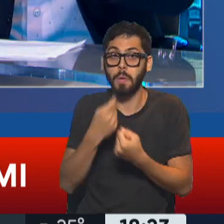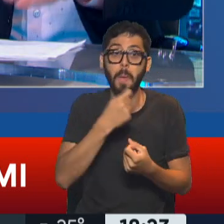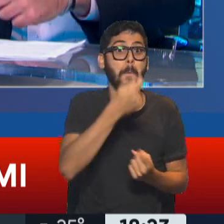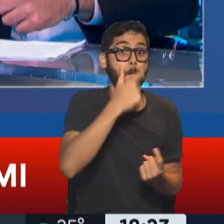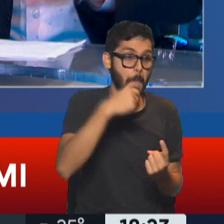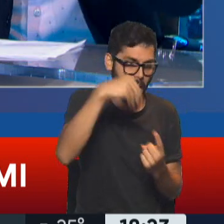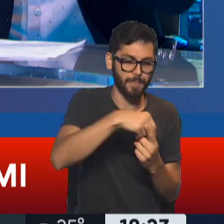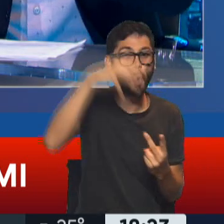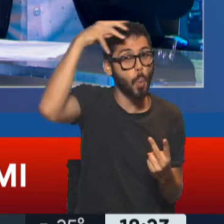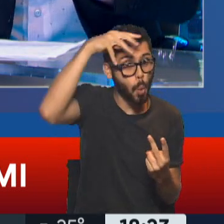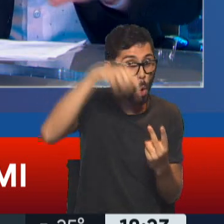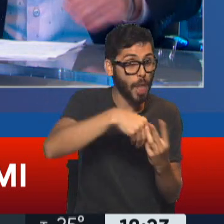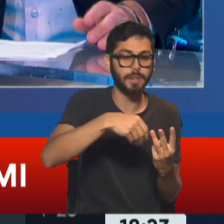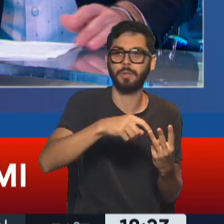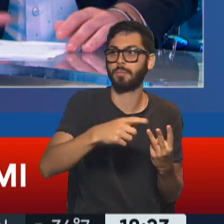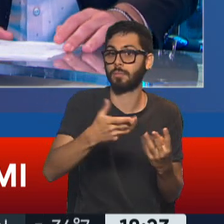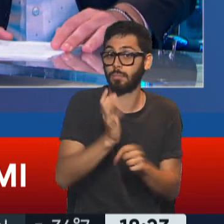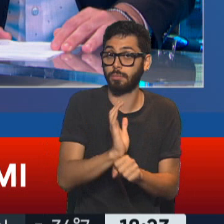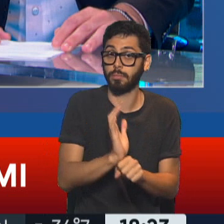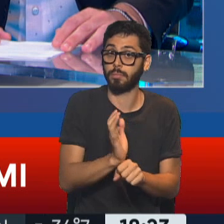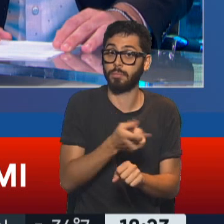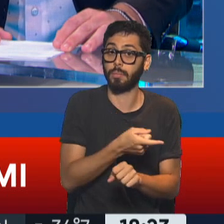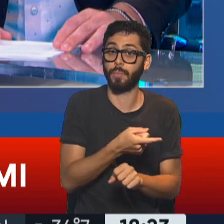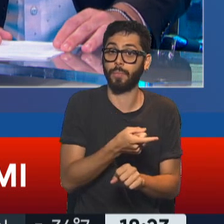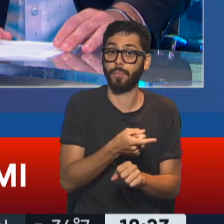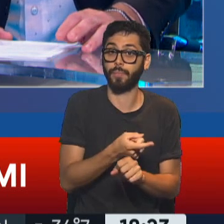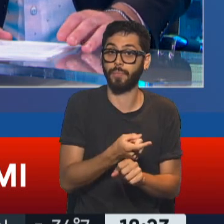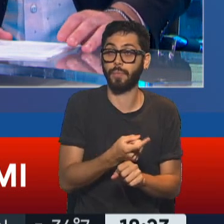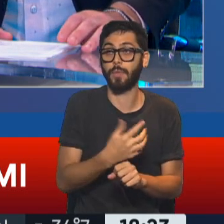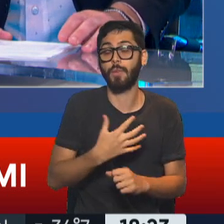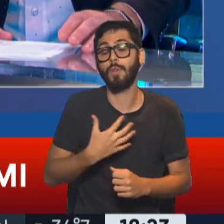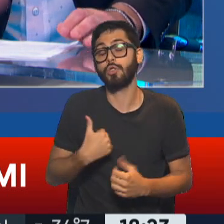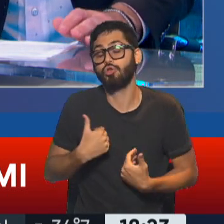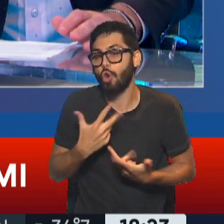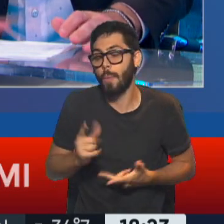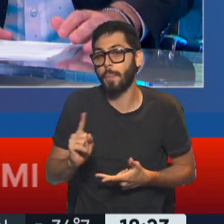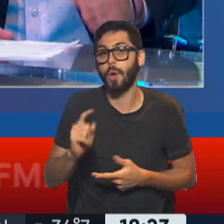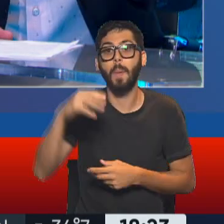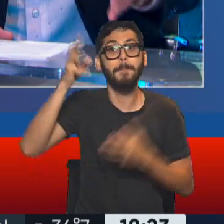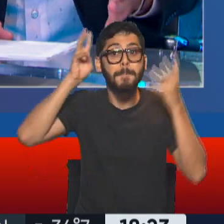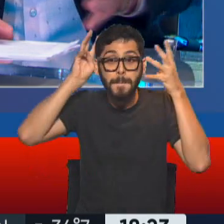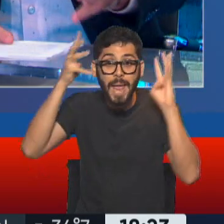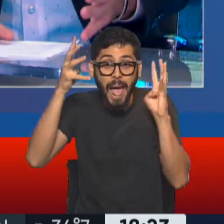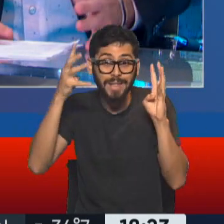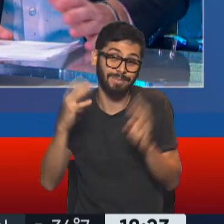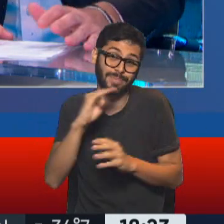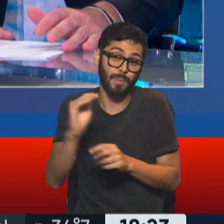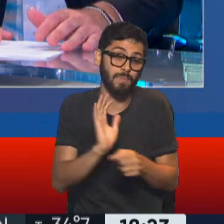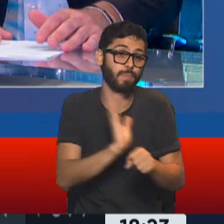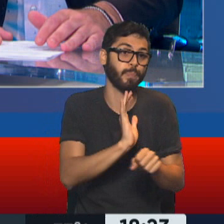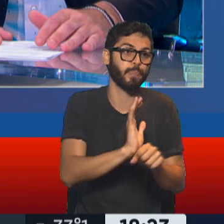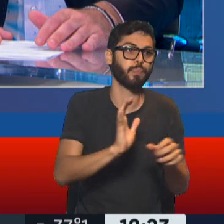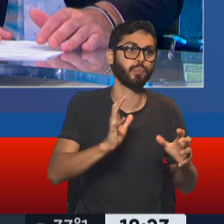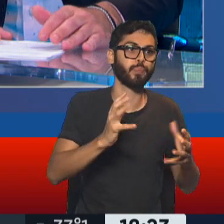estaba Patricia Bullrich, o sea, estaban lo que en términos no los míos, pero por ejemplo los que suele utilizar Javier Milei, estaban los halcones de Juntos por el